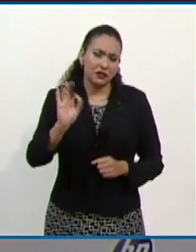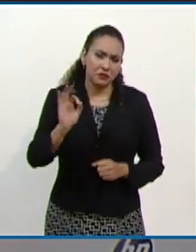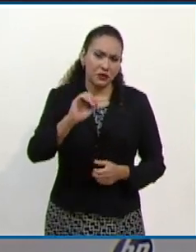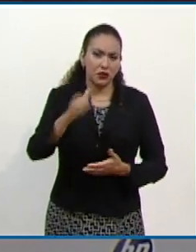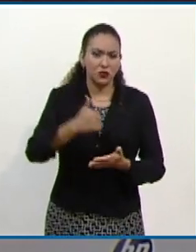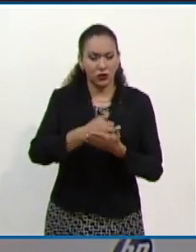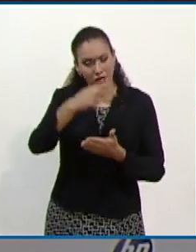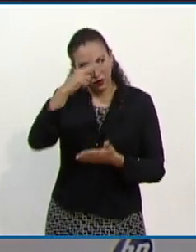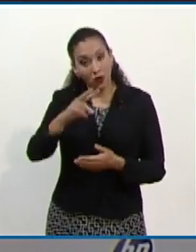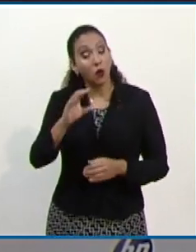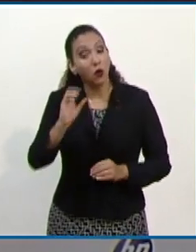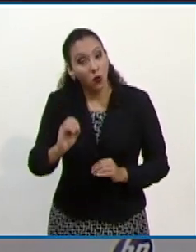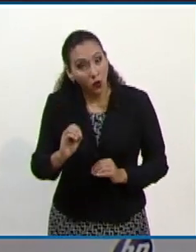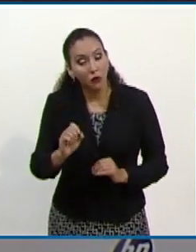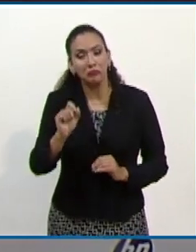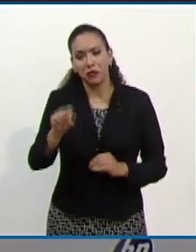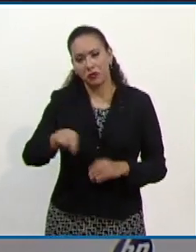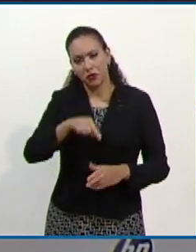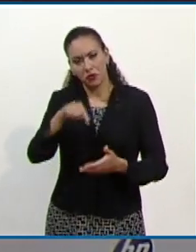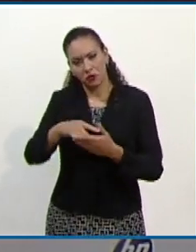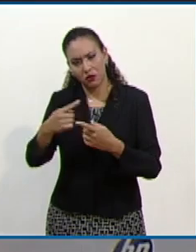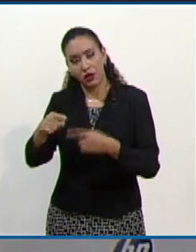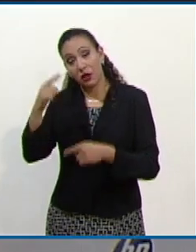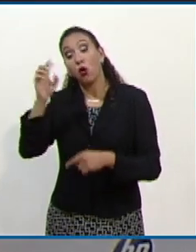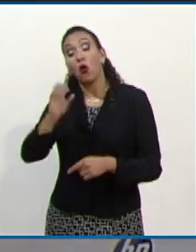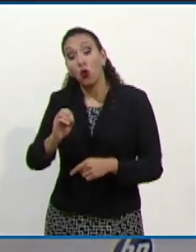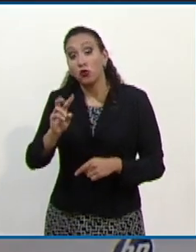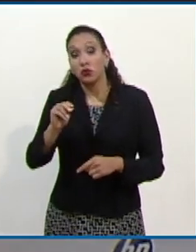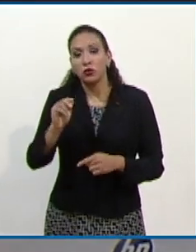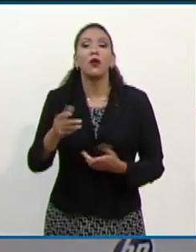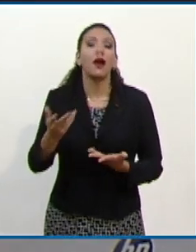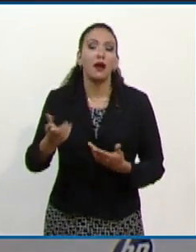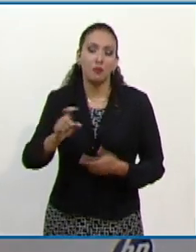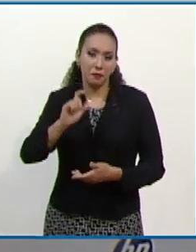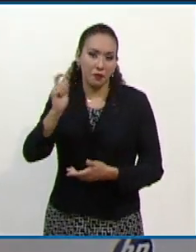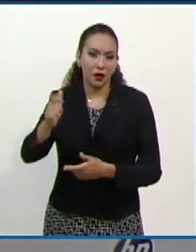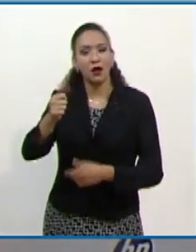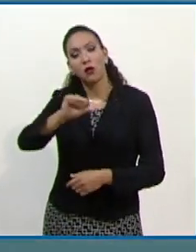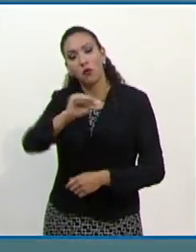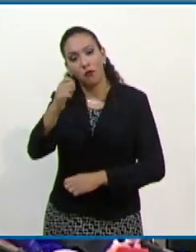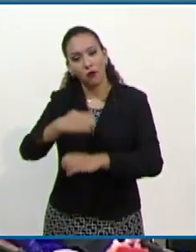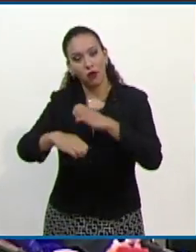ser el caso, se podría optar por contratar servicios particulares.